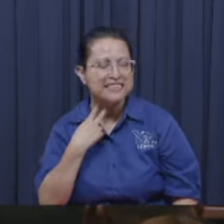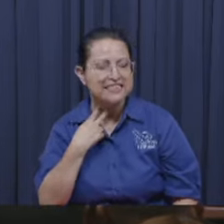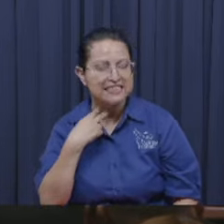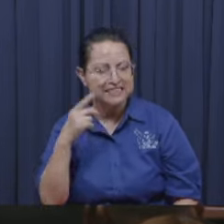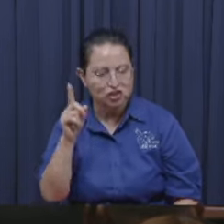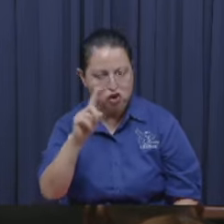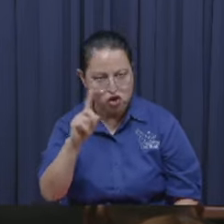¿qué?